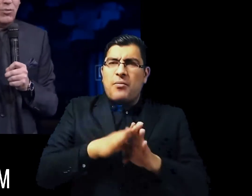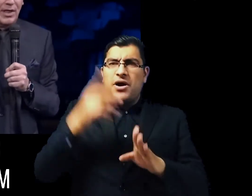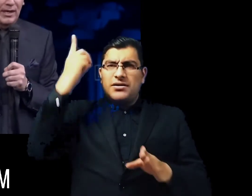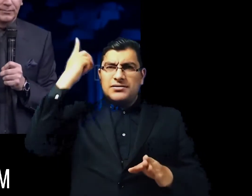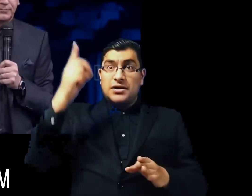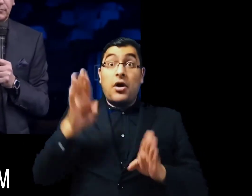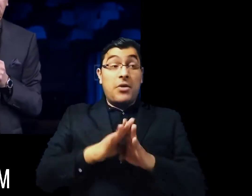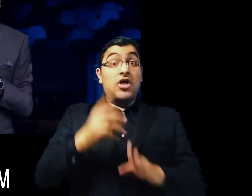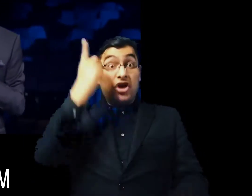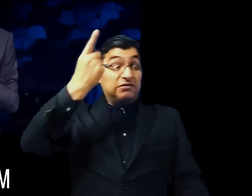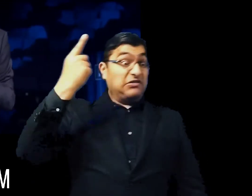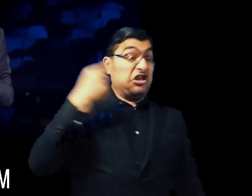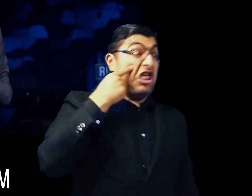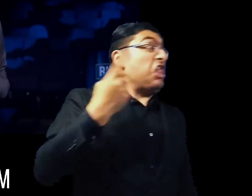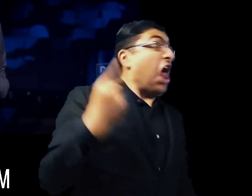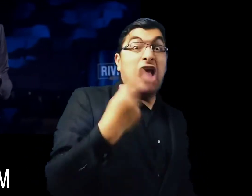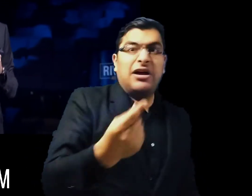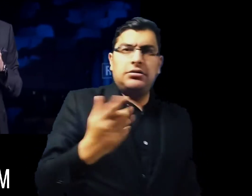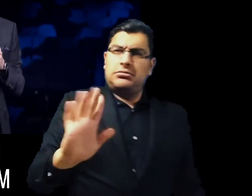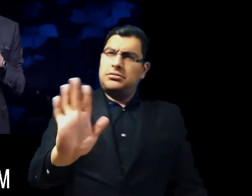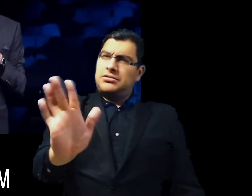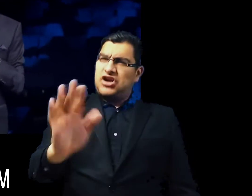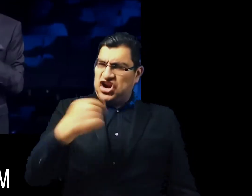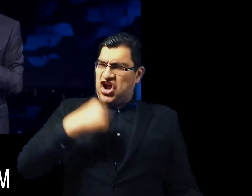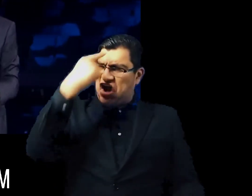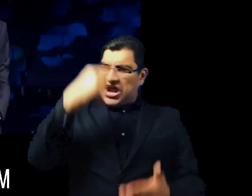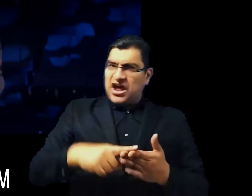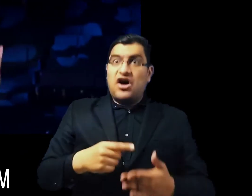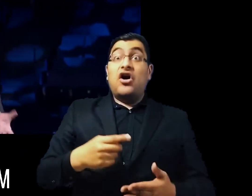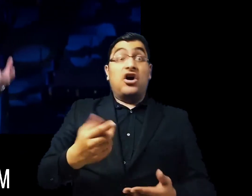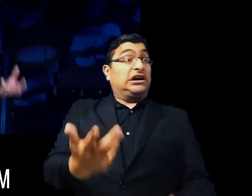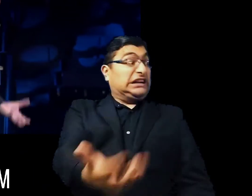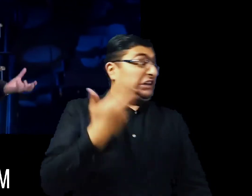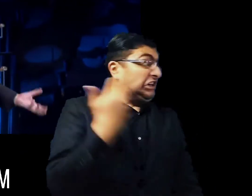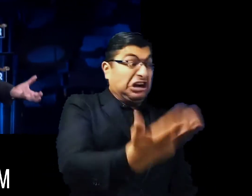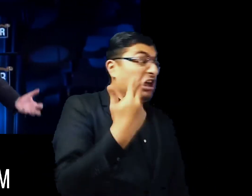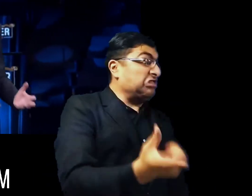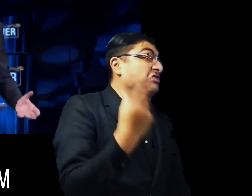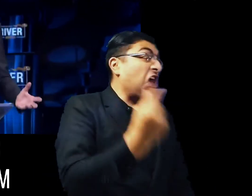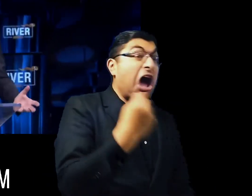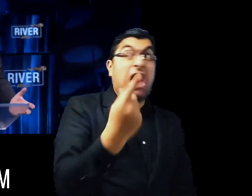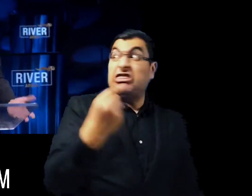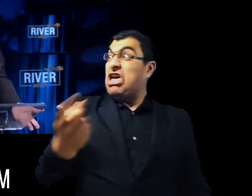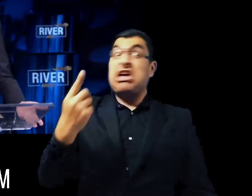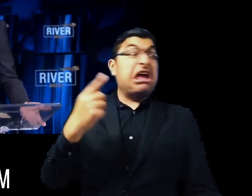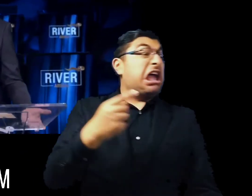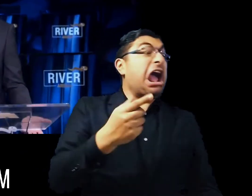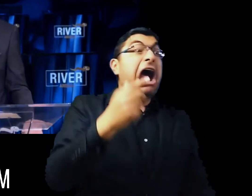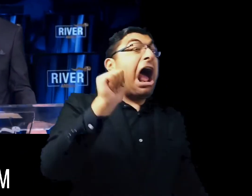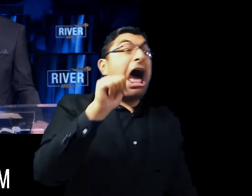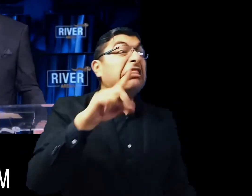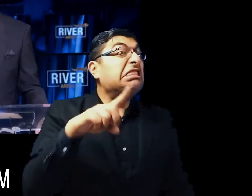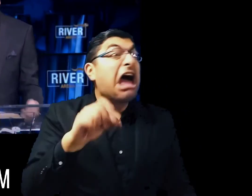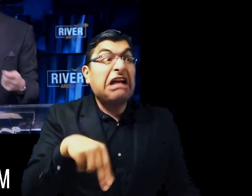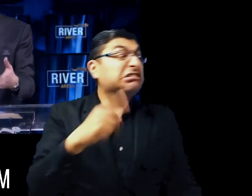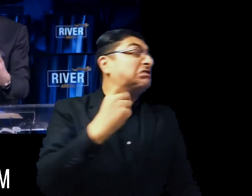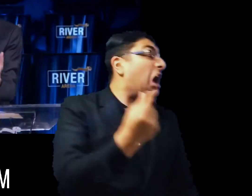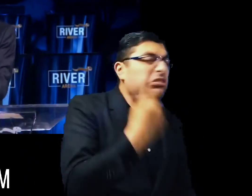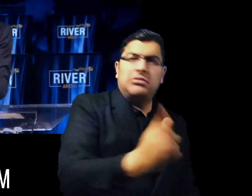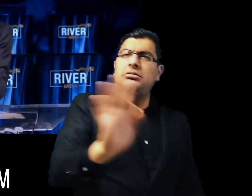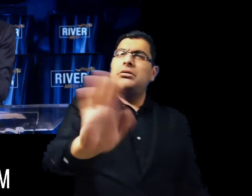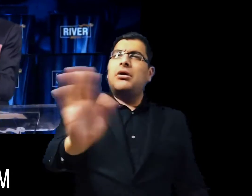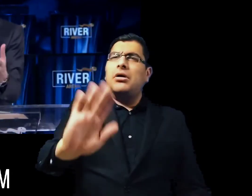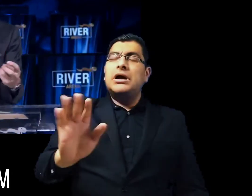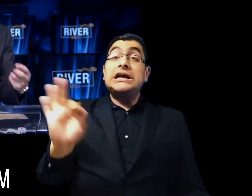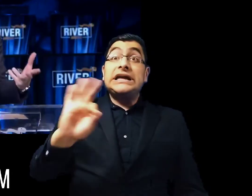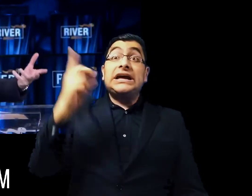cuando llamó a Adán. Yo no creo que sonó algo como, ¿dónde demonios te metiste? No. Yo pienso que